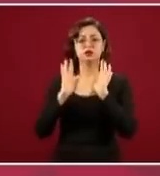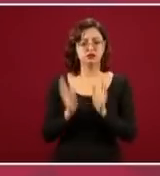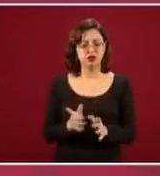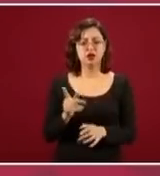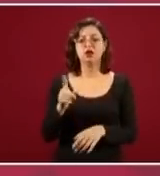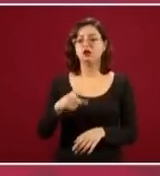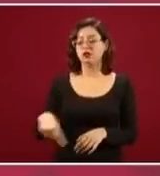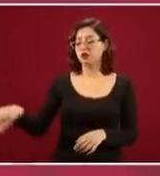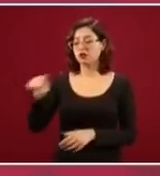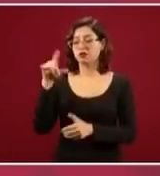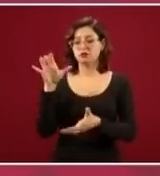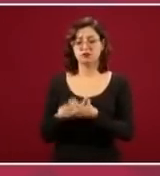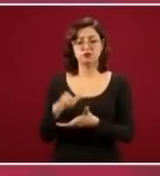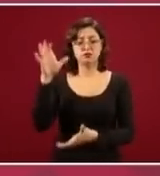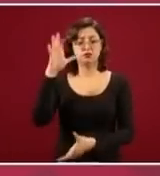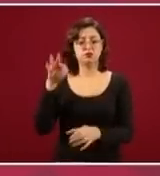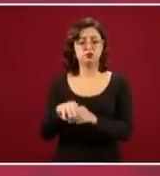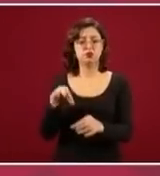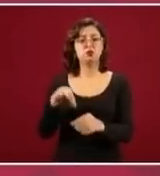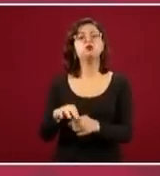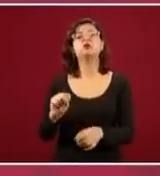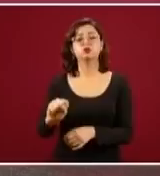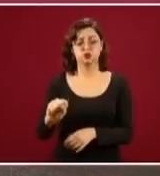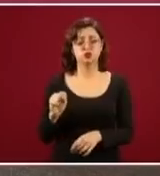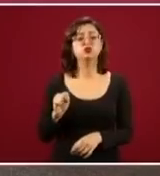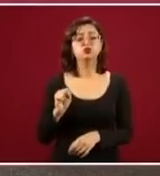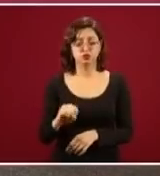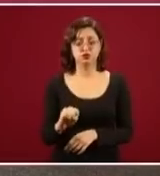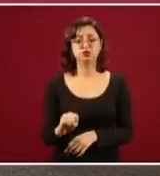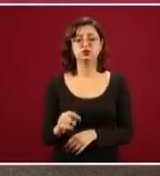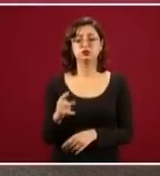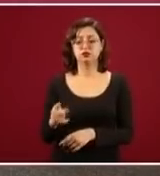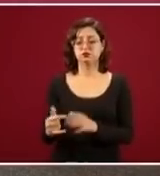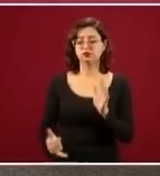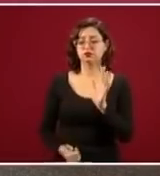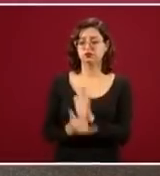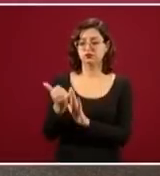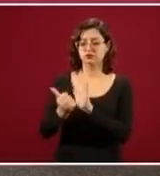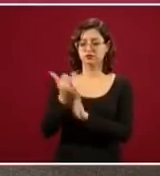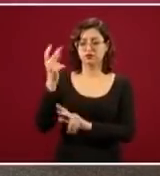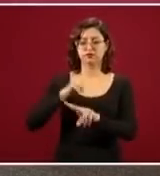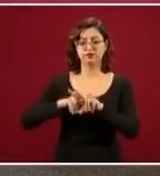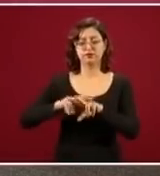votó a favor de la